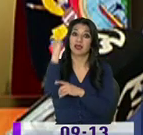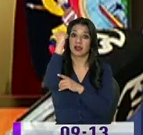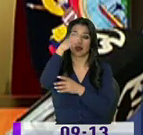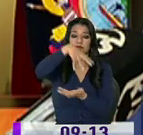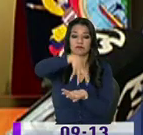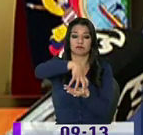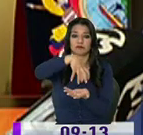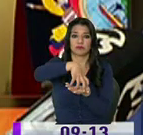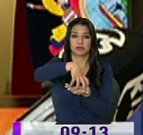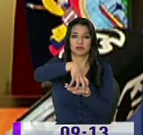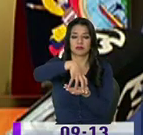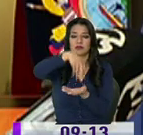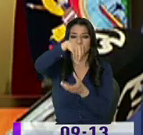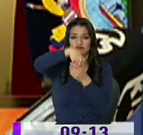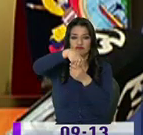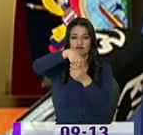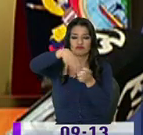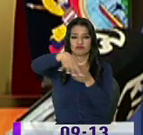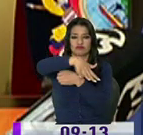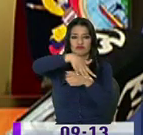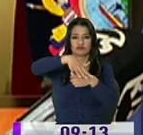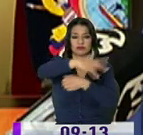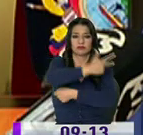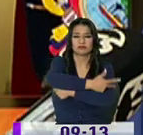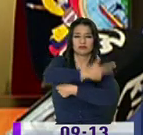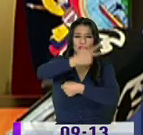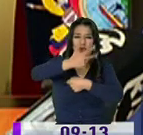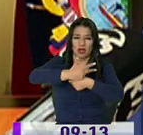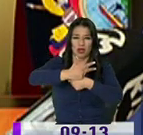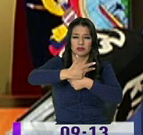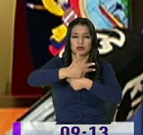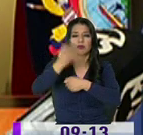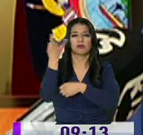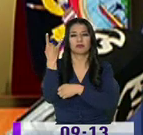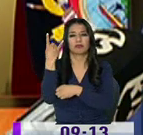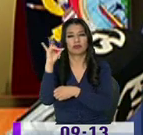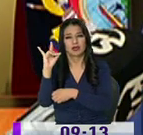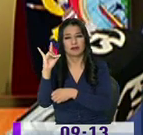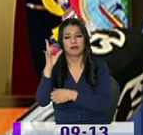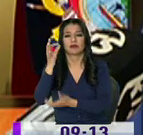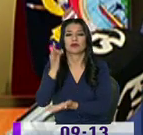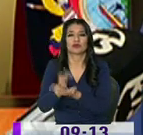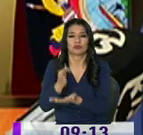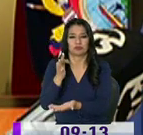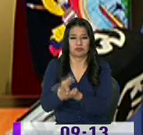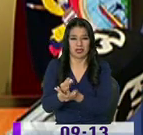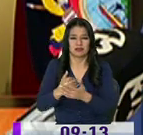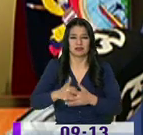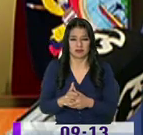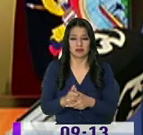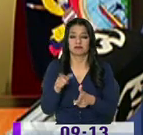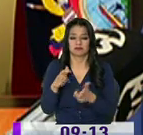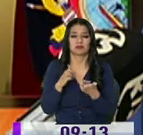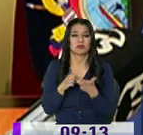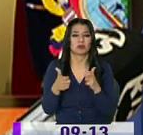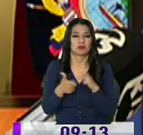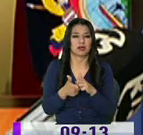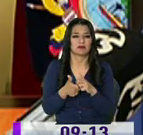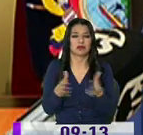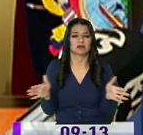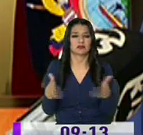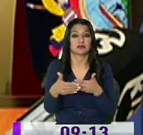provincias de la Sierra Centro, especialmente en Chimborazo, Bolívar, Cotopaxi. Tenemos problemas para que haya